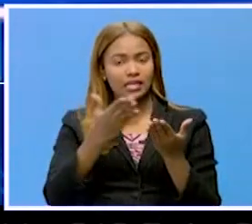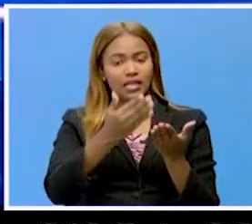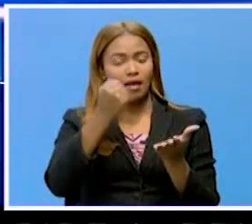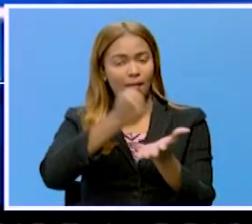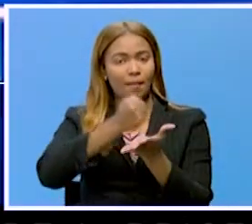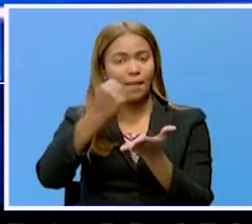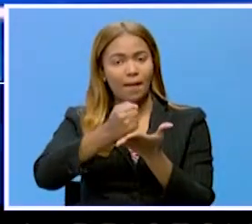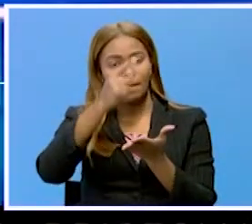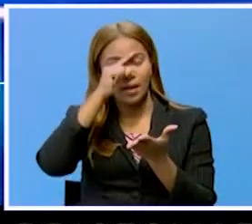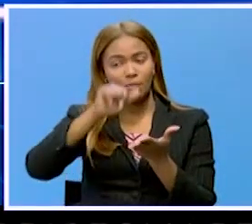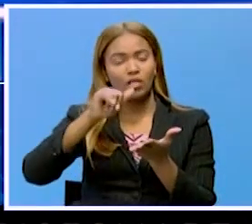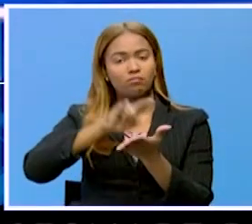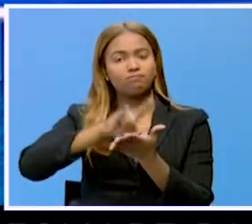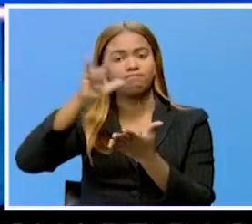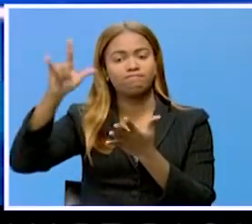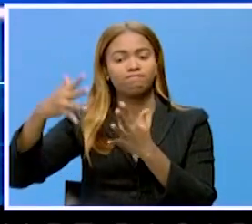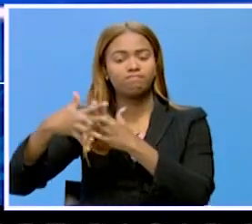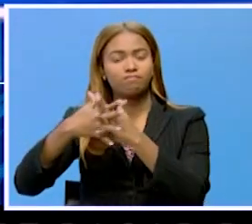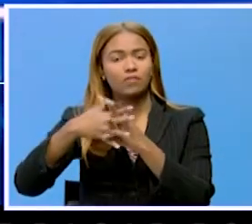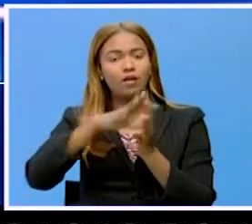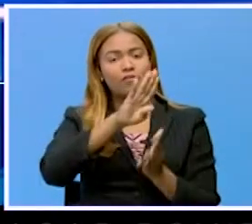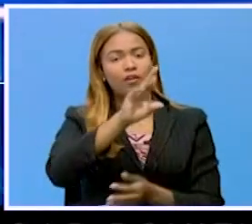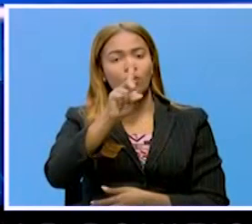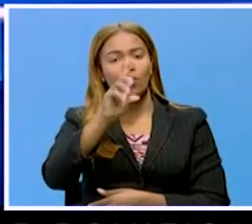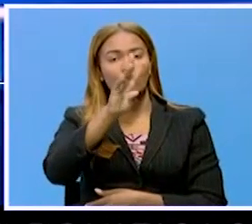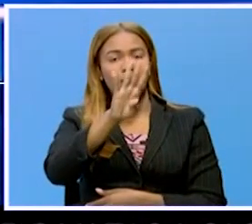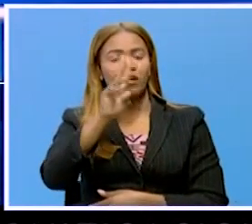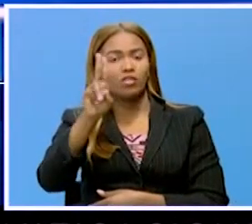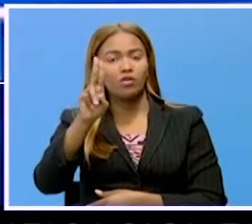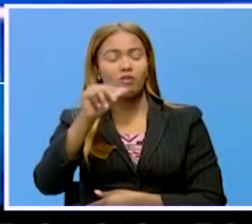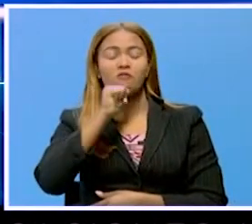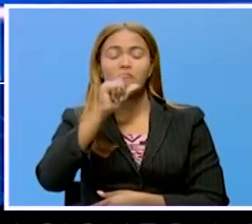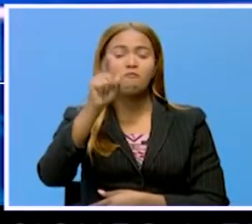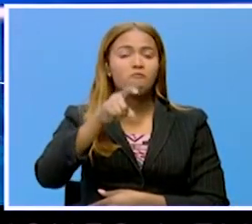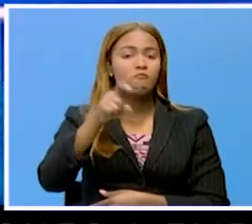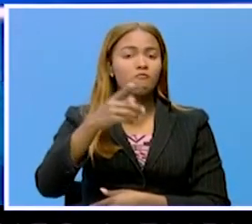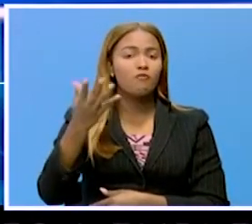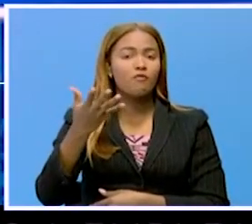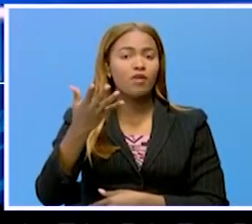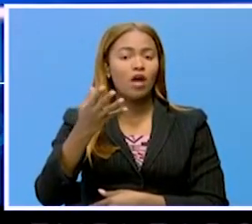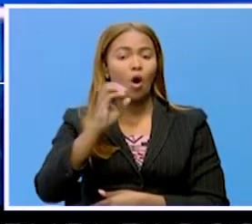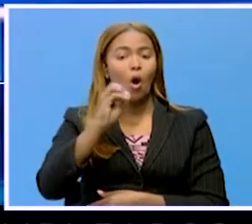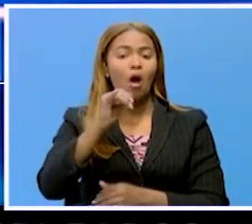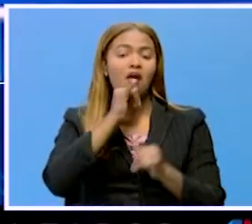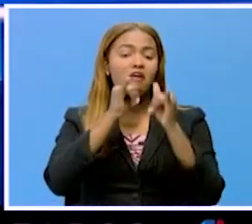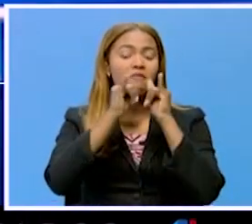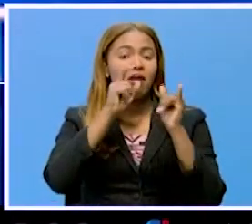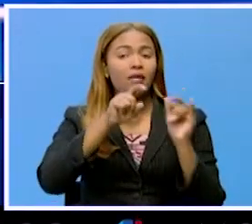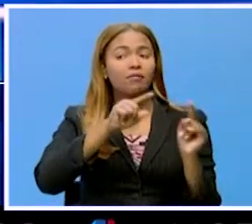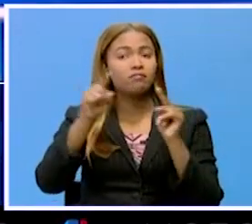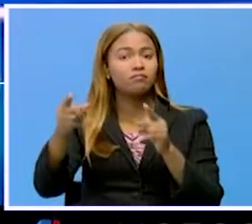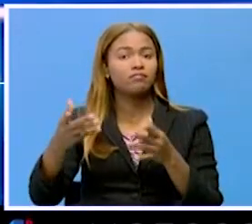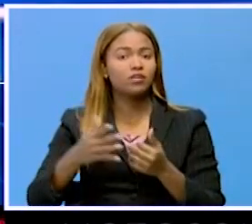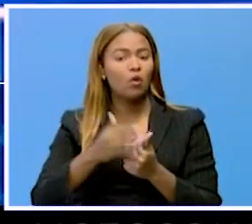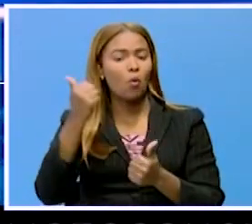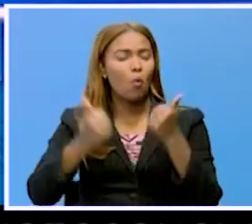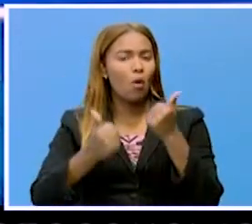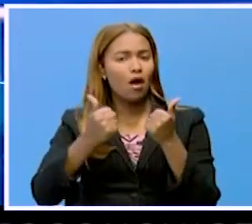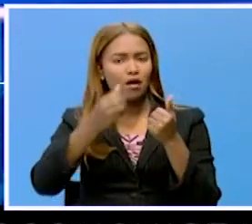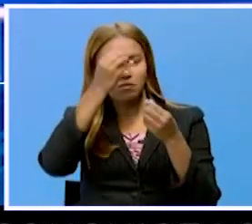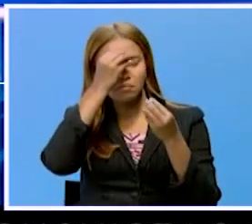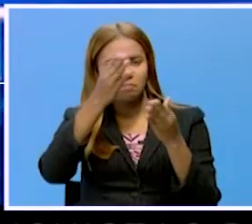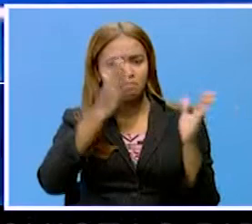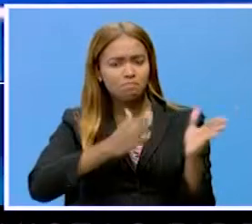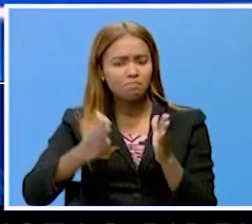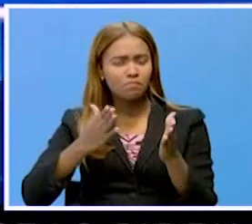concederme la visa a Estados Unidos de uno de los sin necesidad de una entrevista. ¿Cuál es el procedimiento,